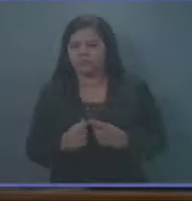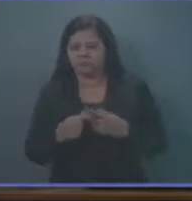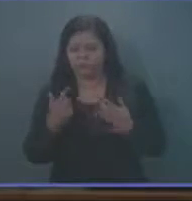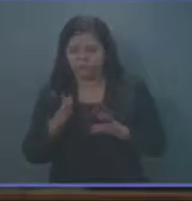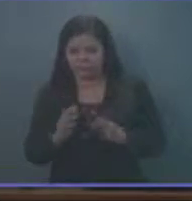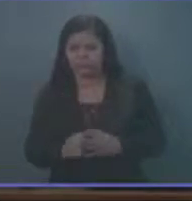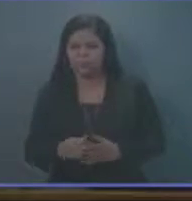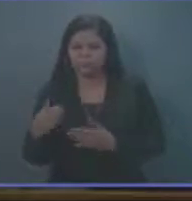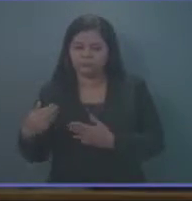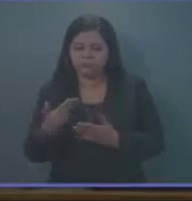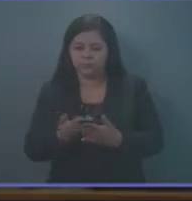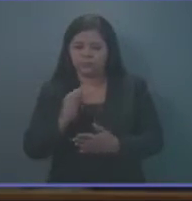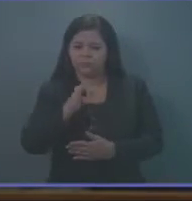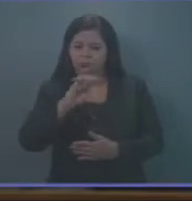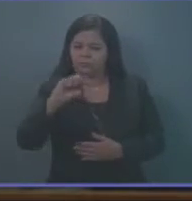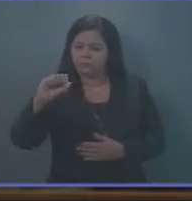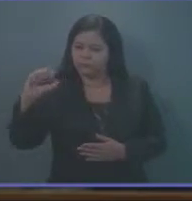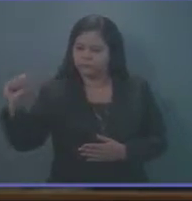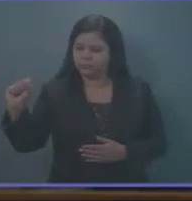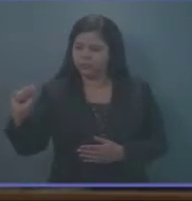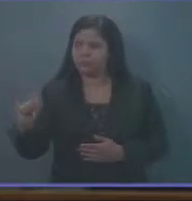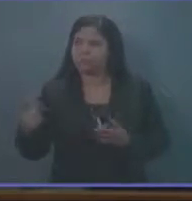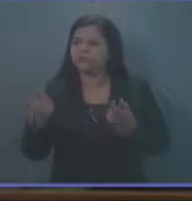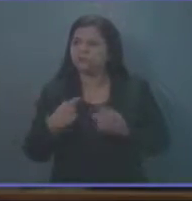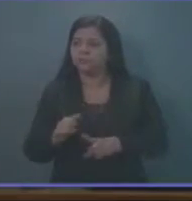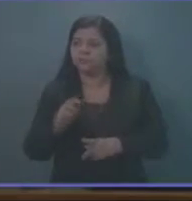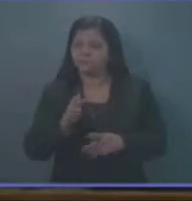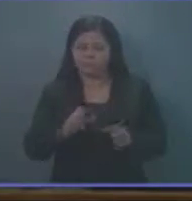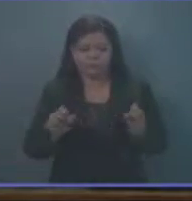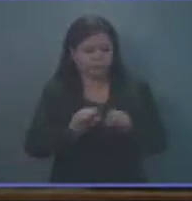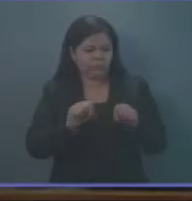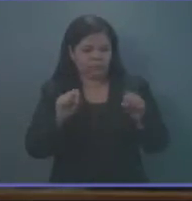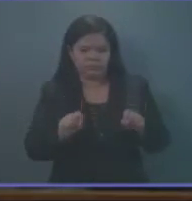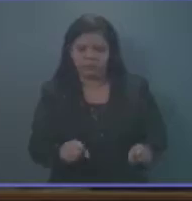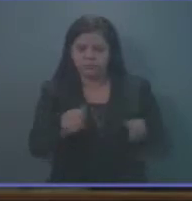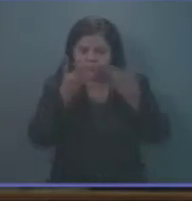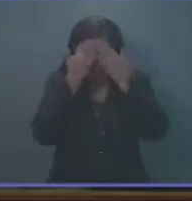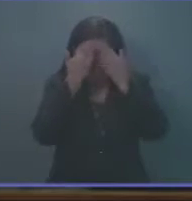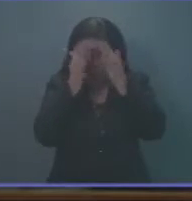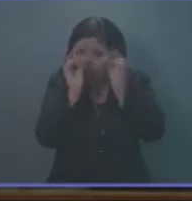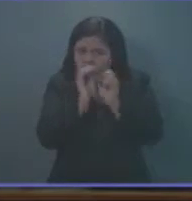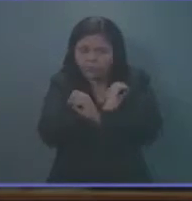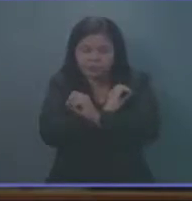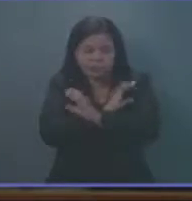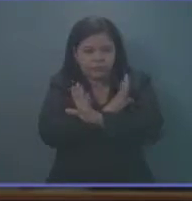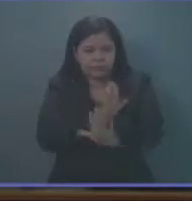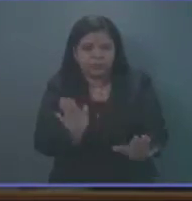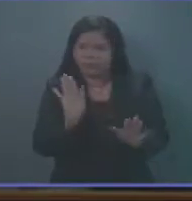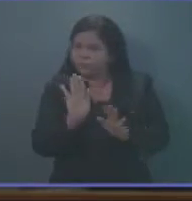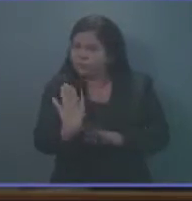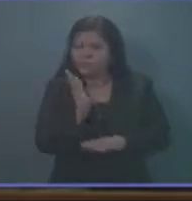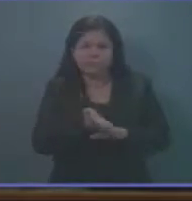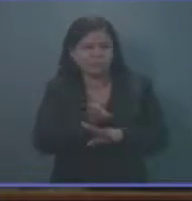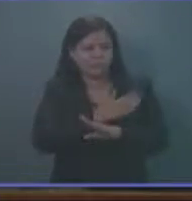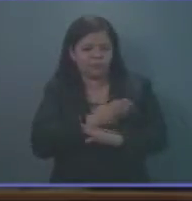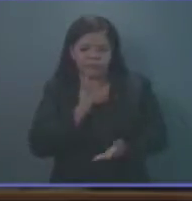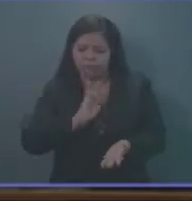mandarlos al Seguro Social, a un sistema desconocido para ellos, a un sistema que nunca han